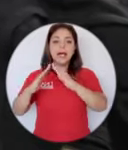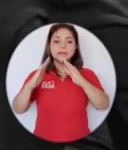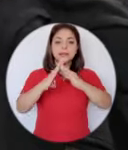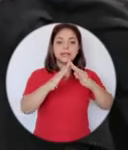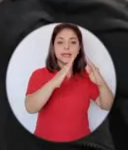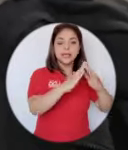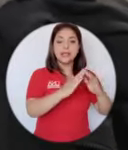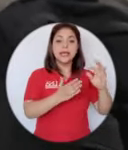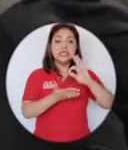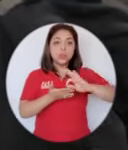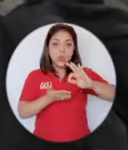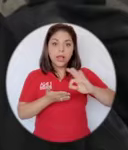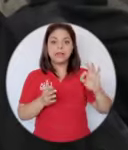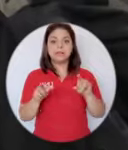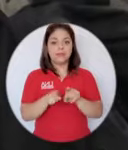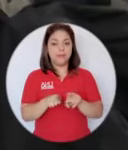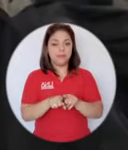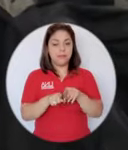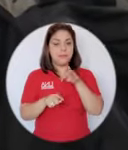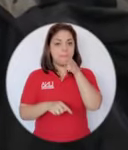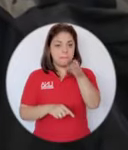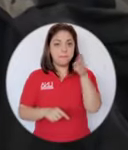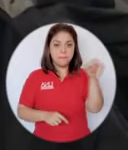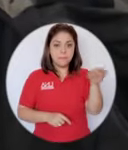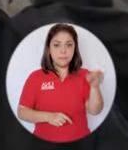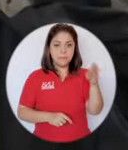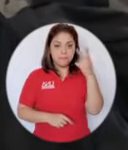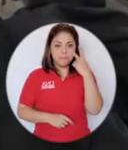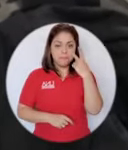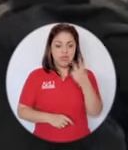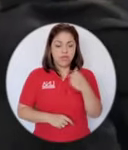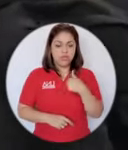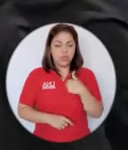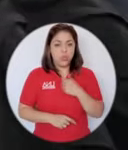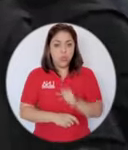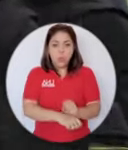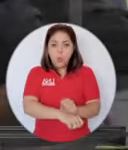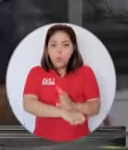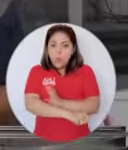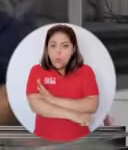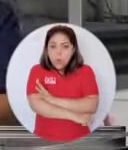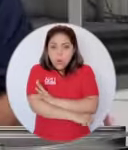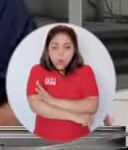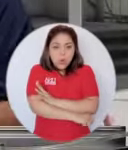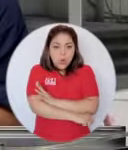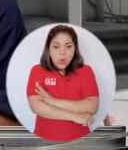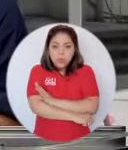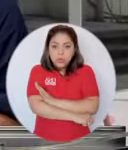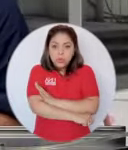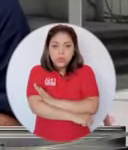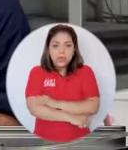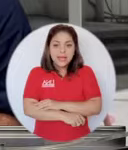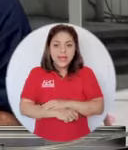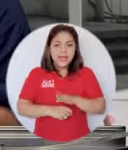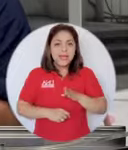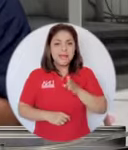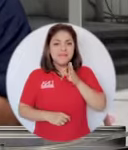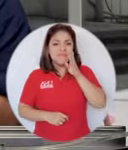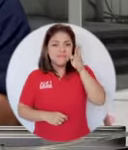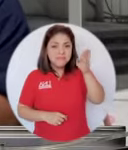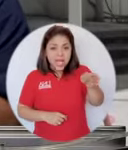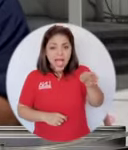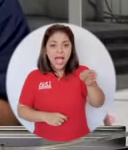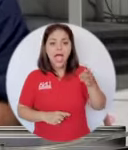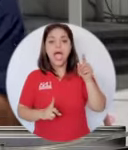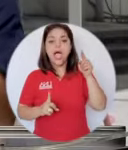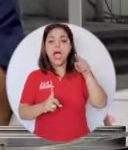las casas, y a las escuelas, en todo el mundo. Y ustedes pueden ver las tomas, ahorita hasta estoy sintiendo escalofríos, de las